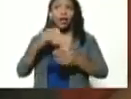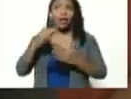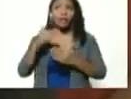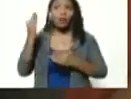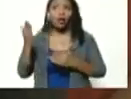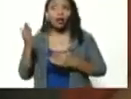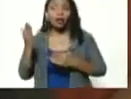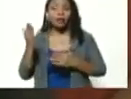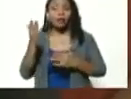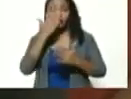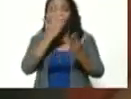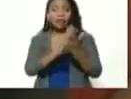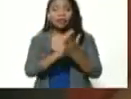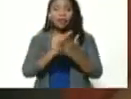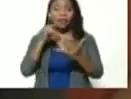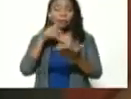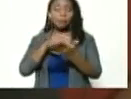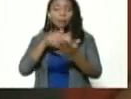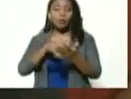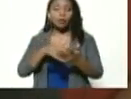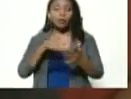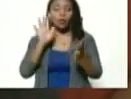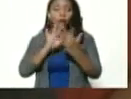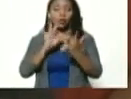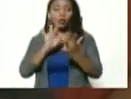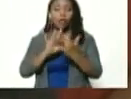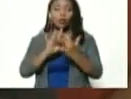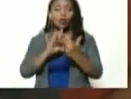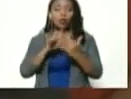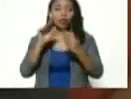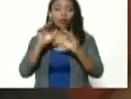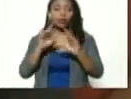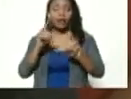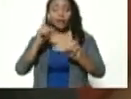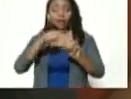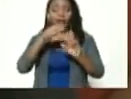la batalla de Carabobo. Con esta información retornamos nuevamente a los estudios de La Noticia. Adelante.